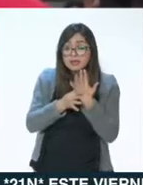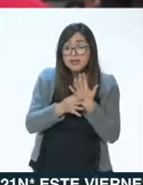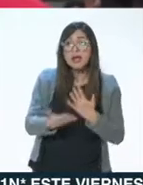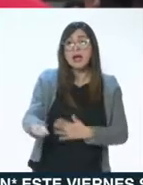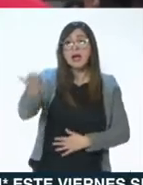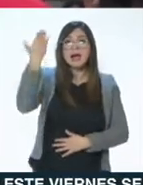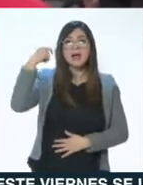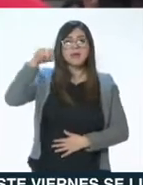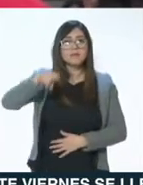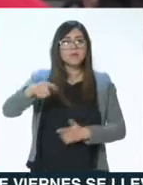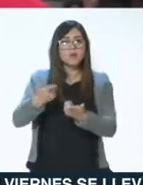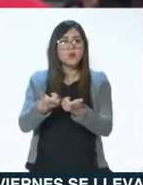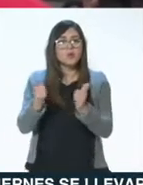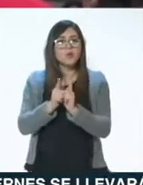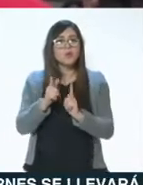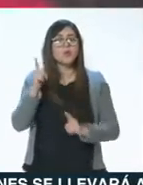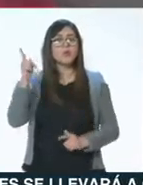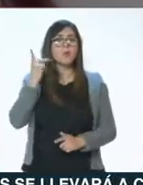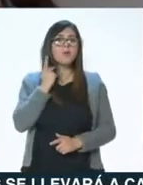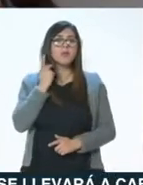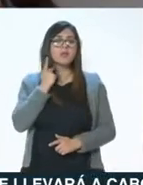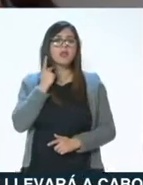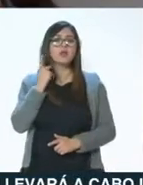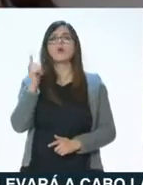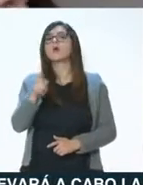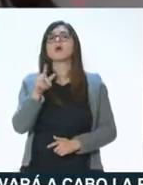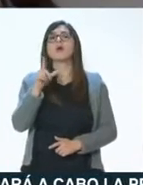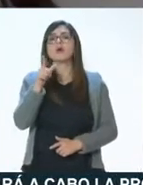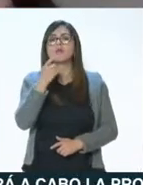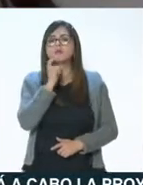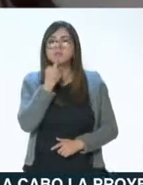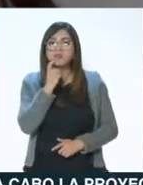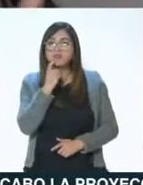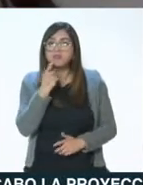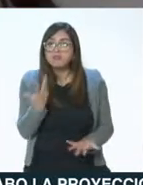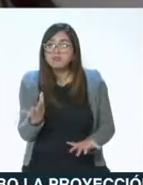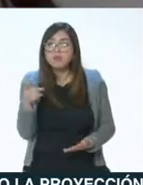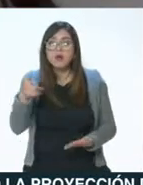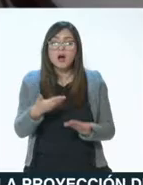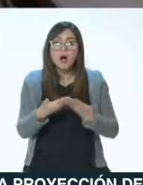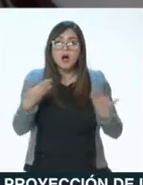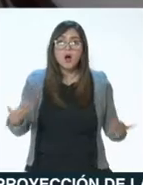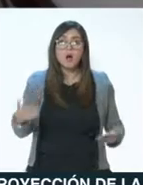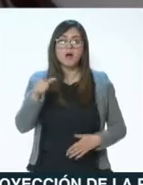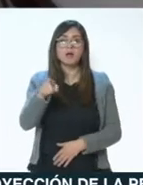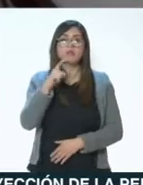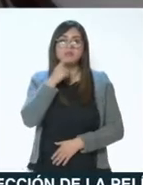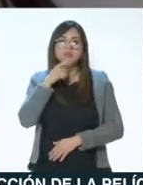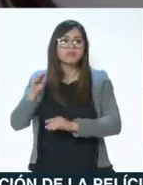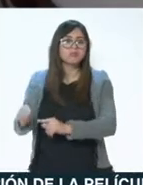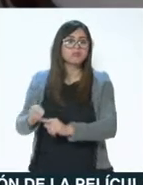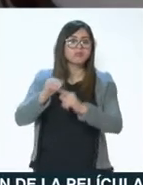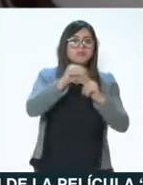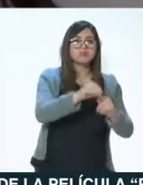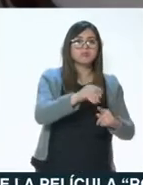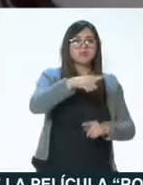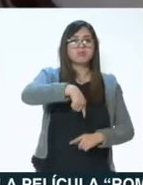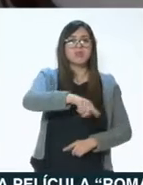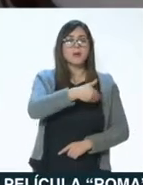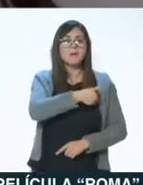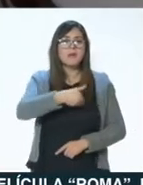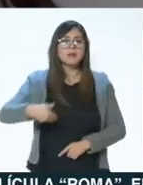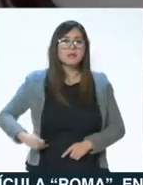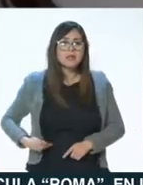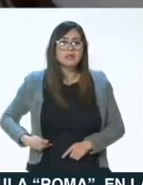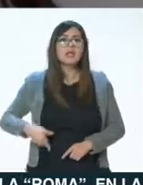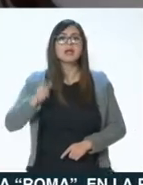Obrador. Entonces, llega Morena al poder, López Obrador llega a la presidencia y dice somos neutrales. Pues no se lo